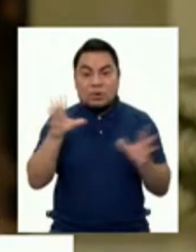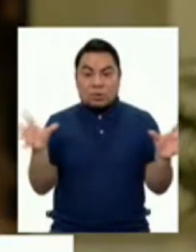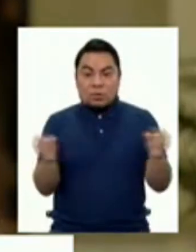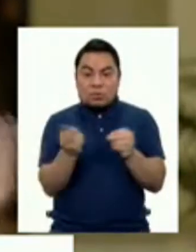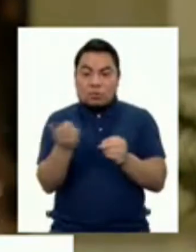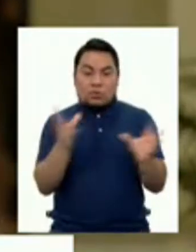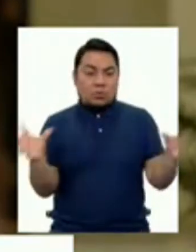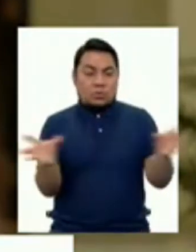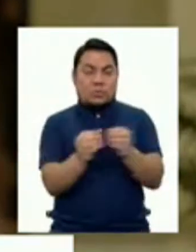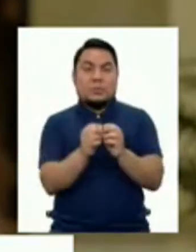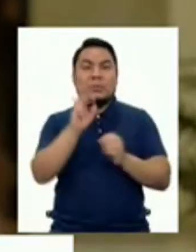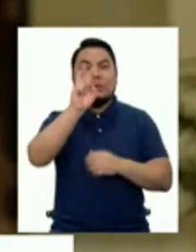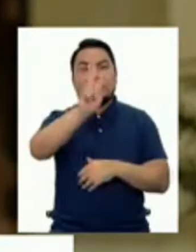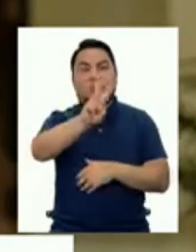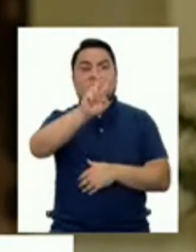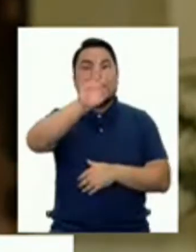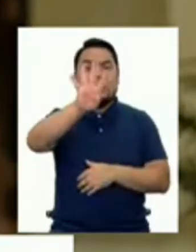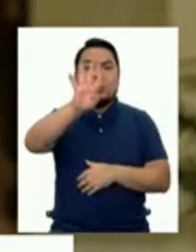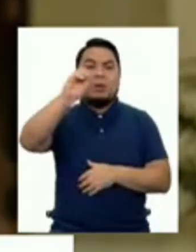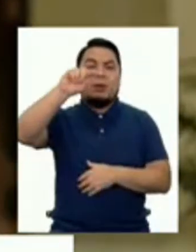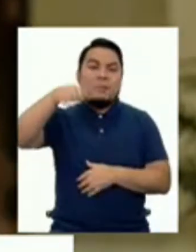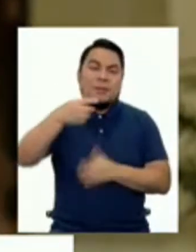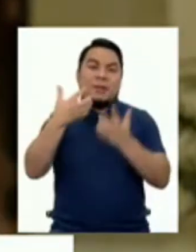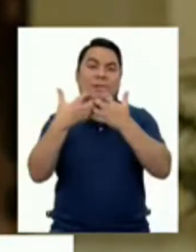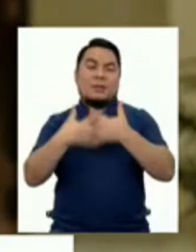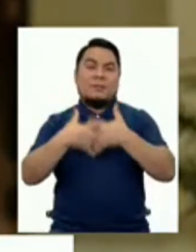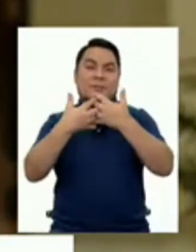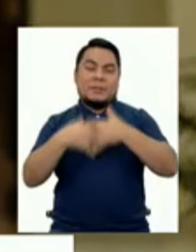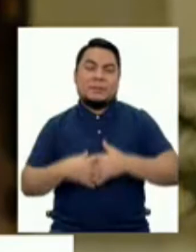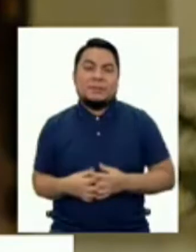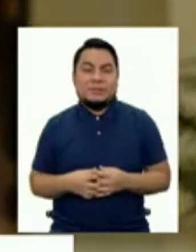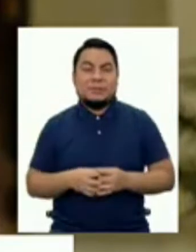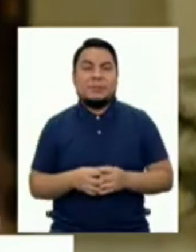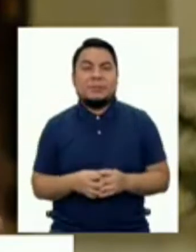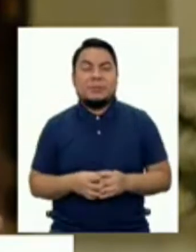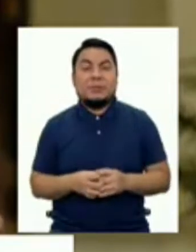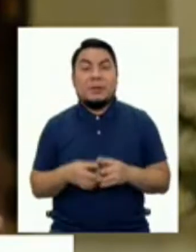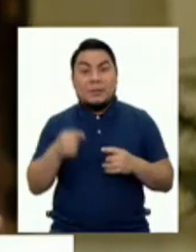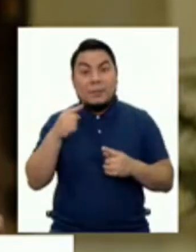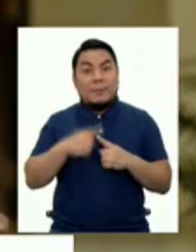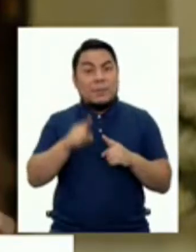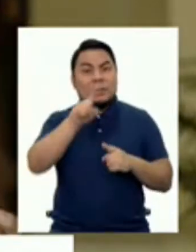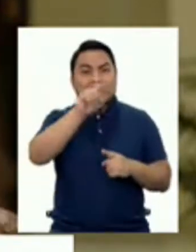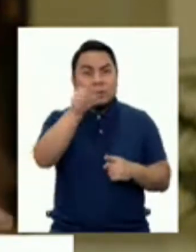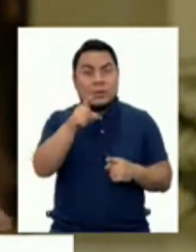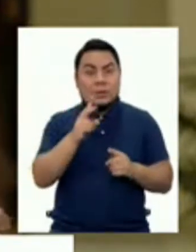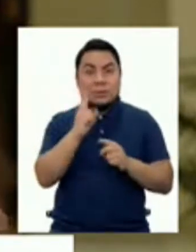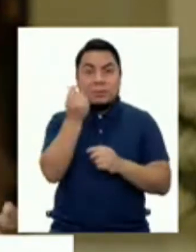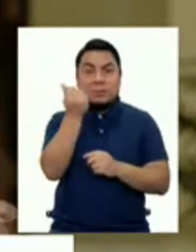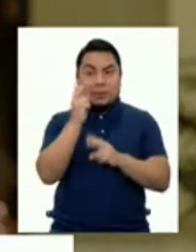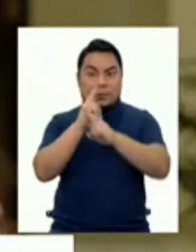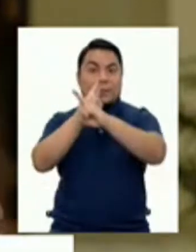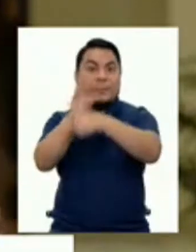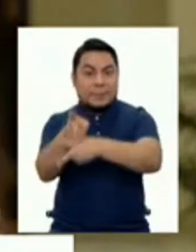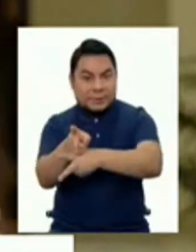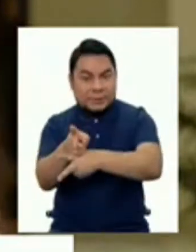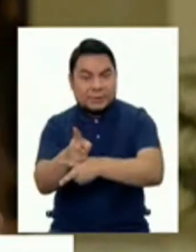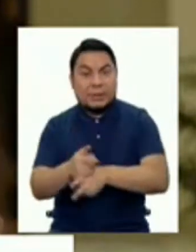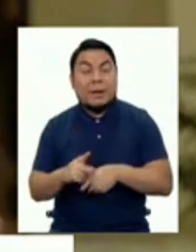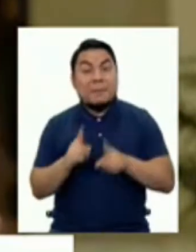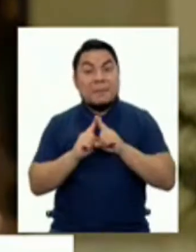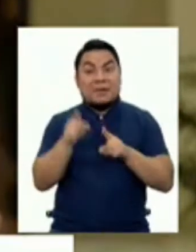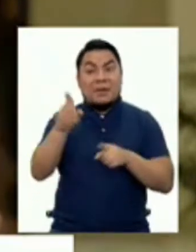dos, 240 mil empresas. Pero es un crédito en condiciones